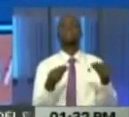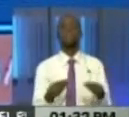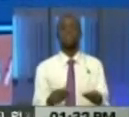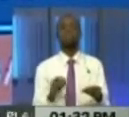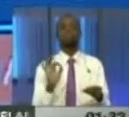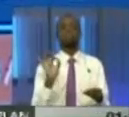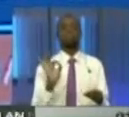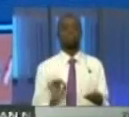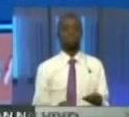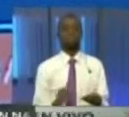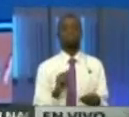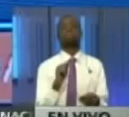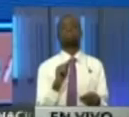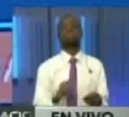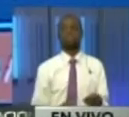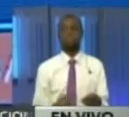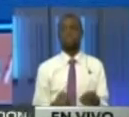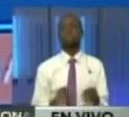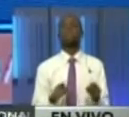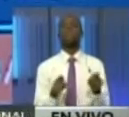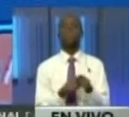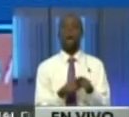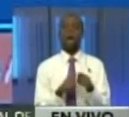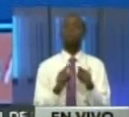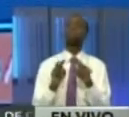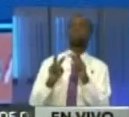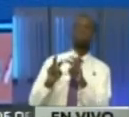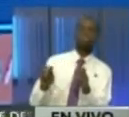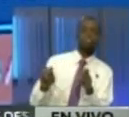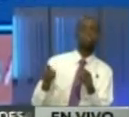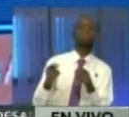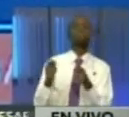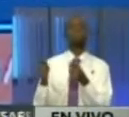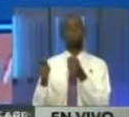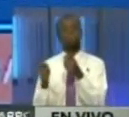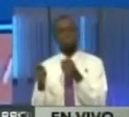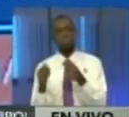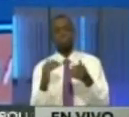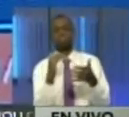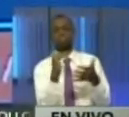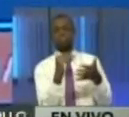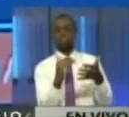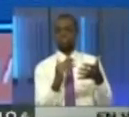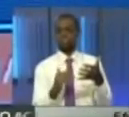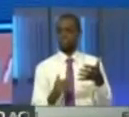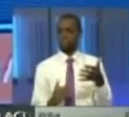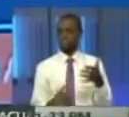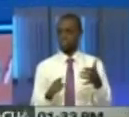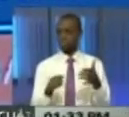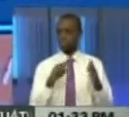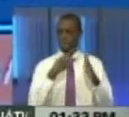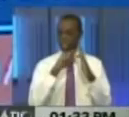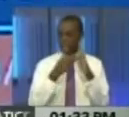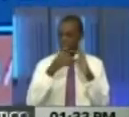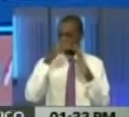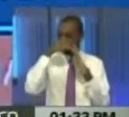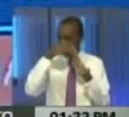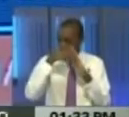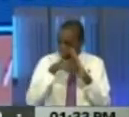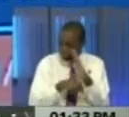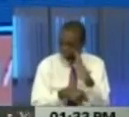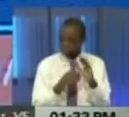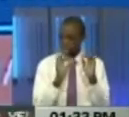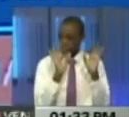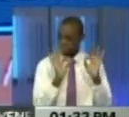son el cronograma y las propuestas de los centros de recepción y, digamos, ya los aspectos técnicos de lo que sería